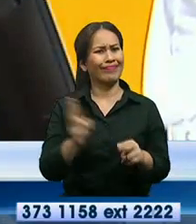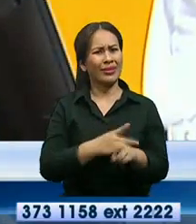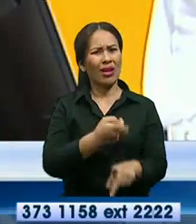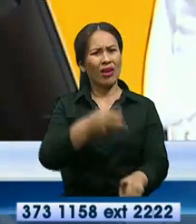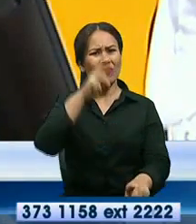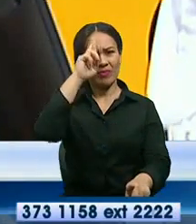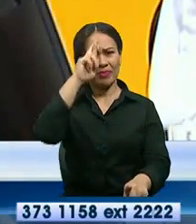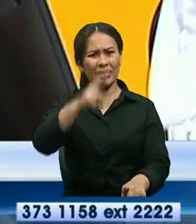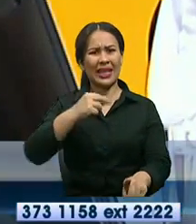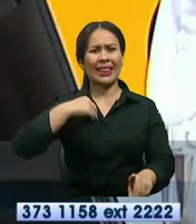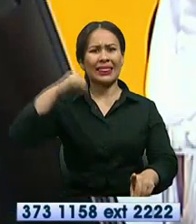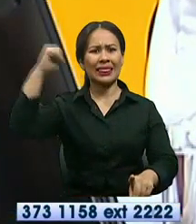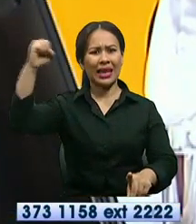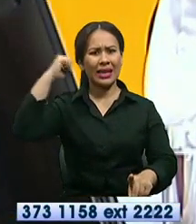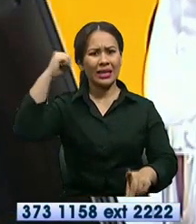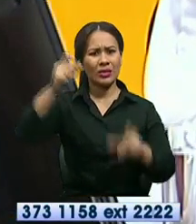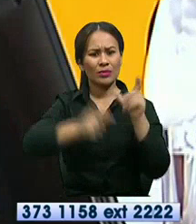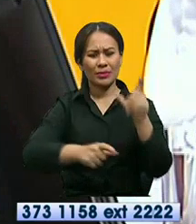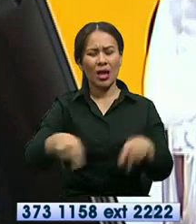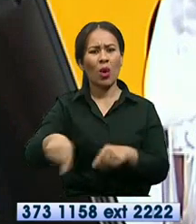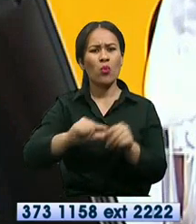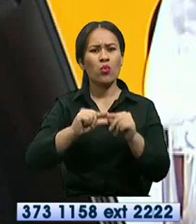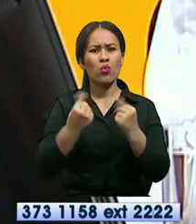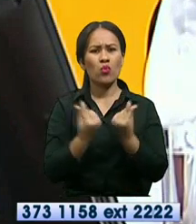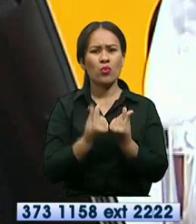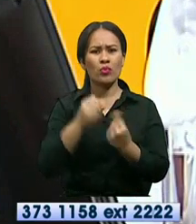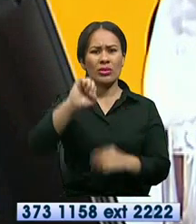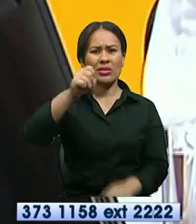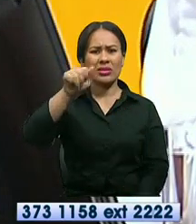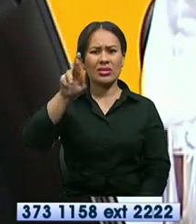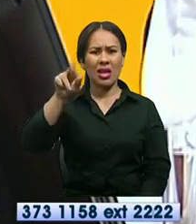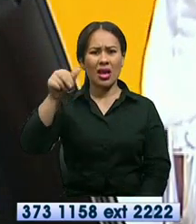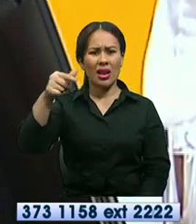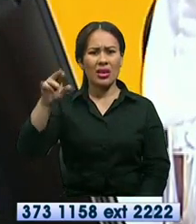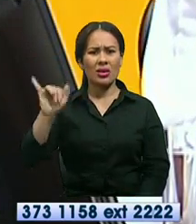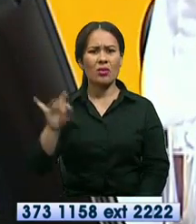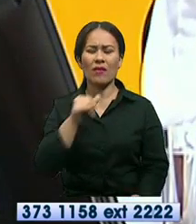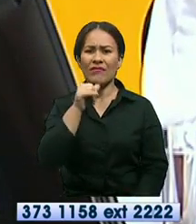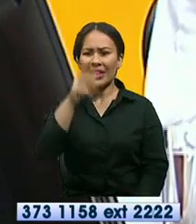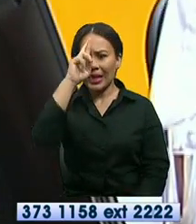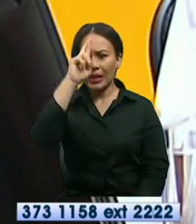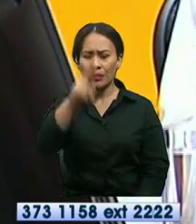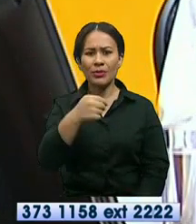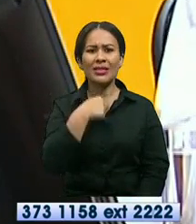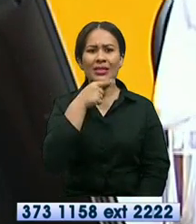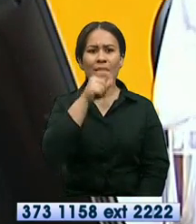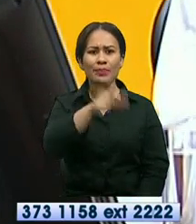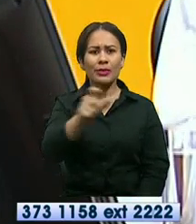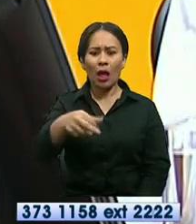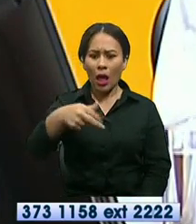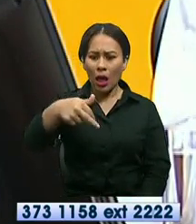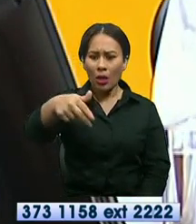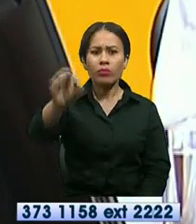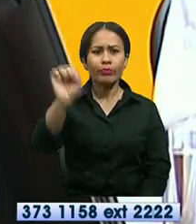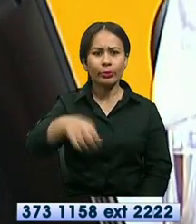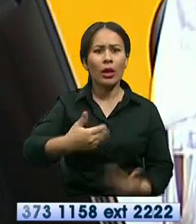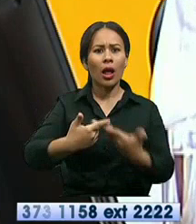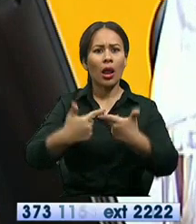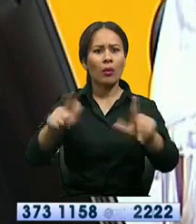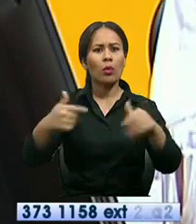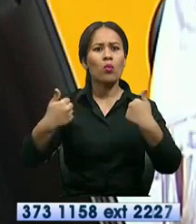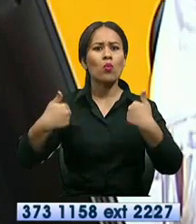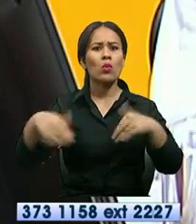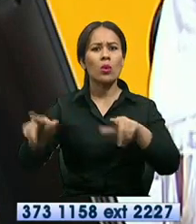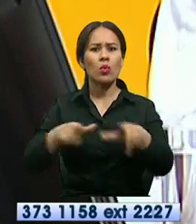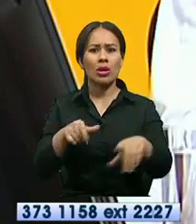humanos. Es atentado a la Constitución, que garantiza la libre movilidad de los ecuatorianos en territorio ecuatoriano. Vamos a ver pues